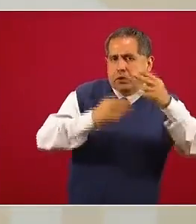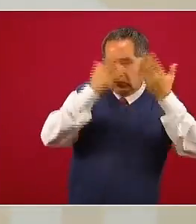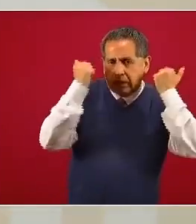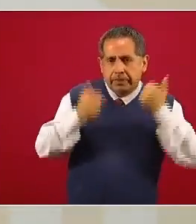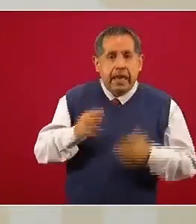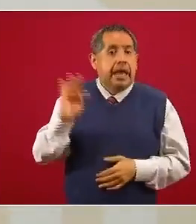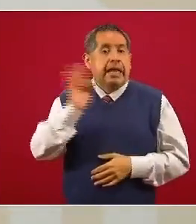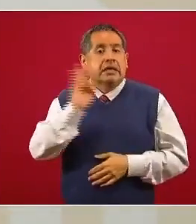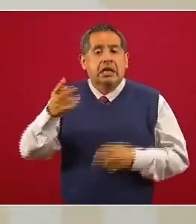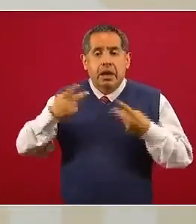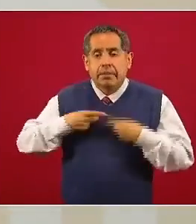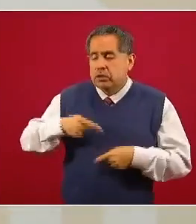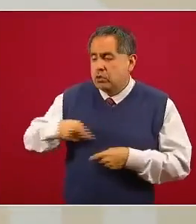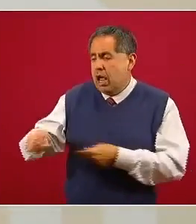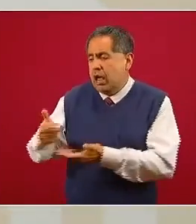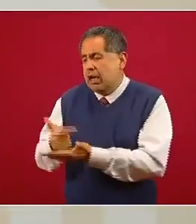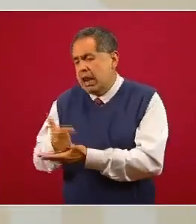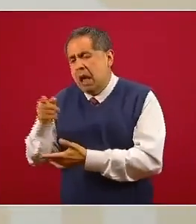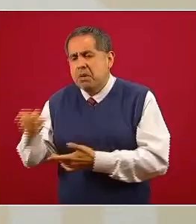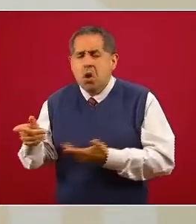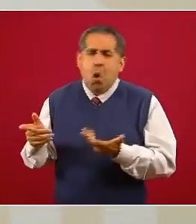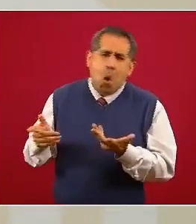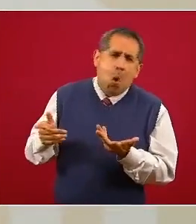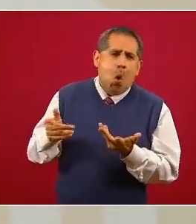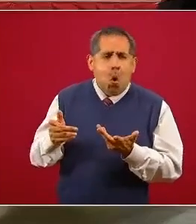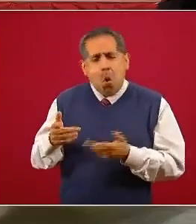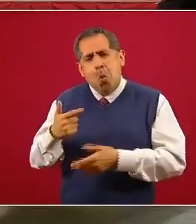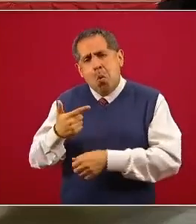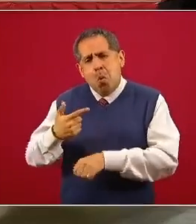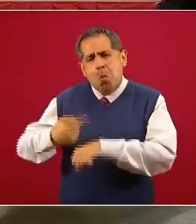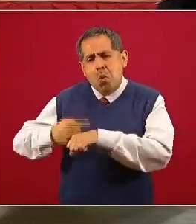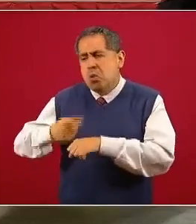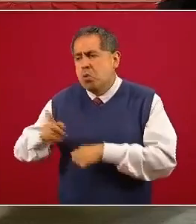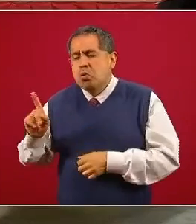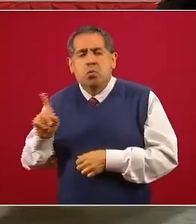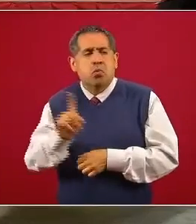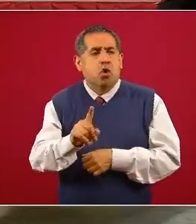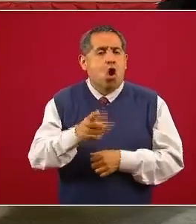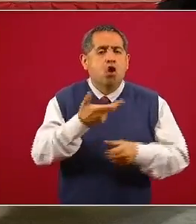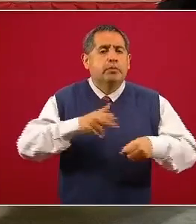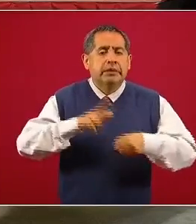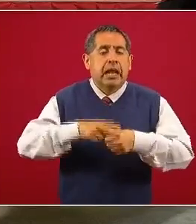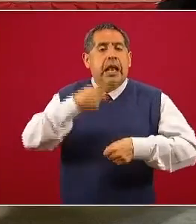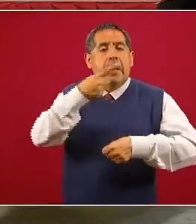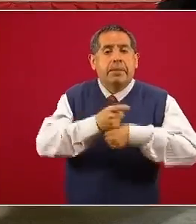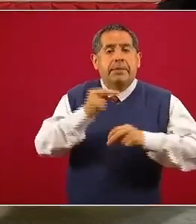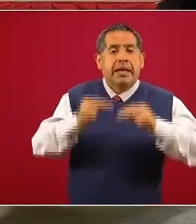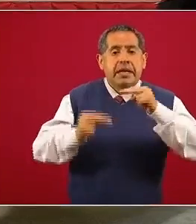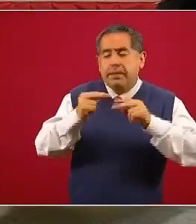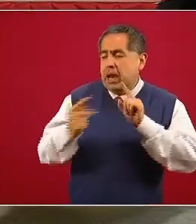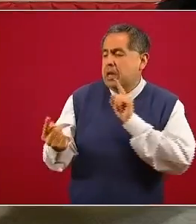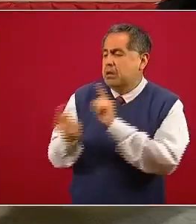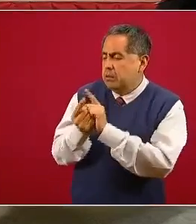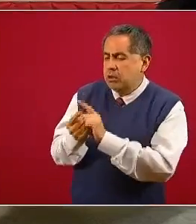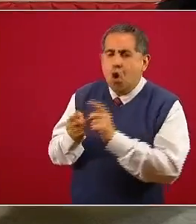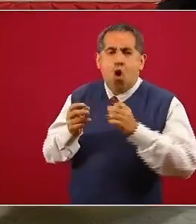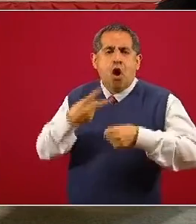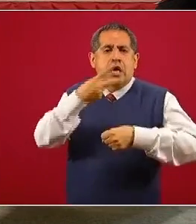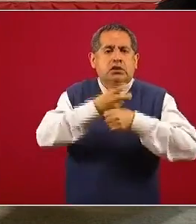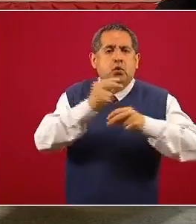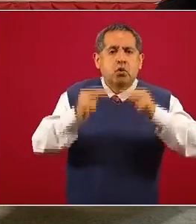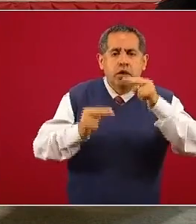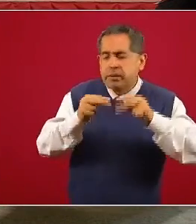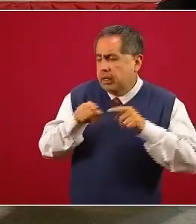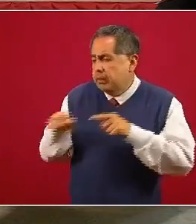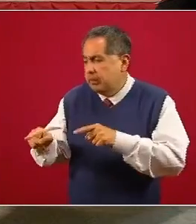un paciente grave o con un paciente crítico a hospitales de primer nivel de atención o hospitales de segundo nivel